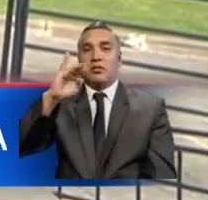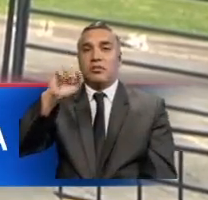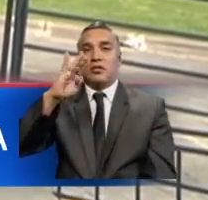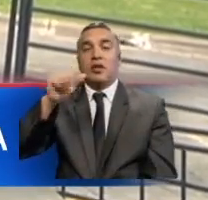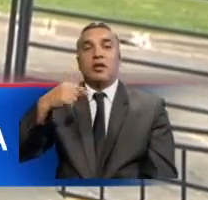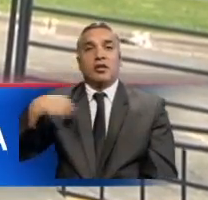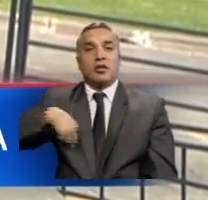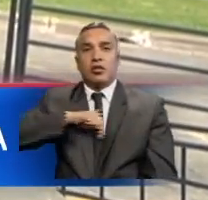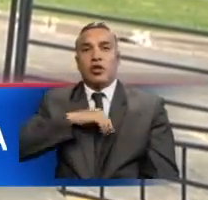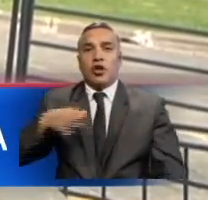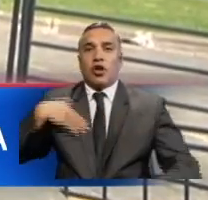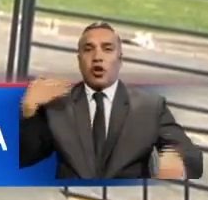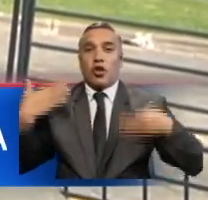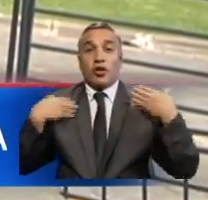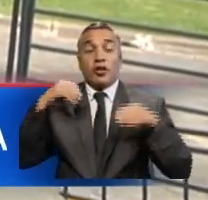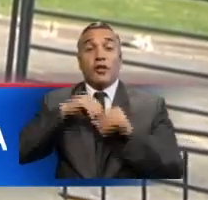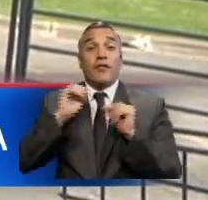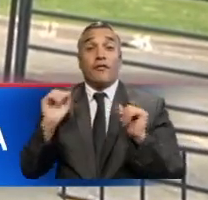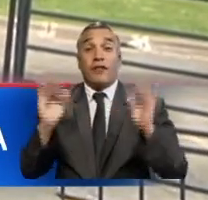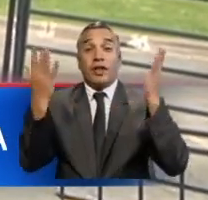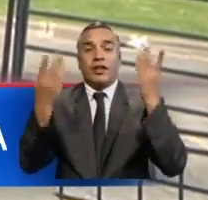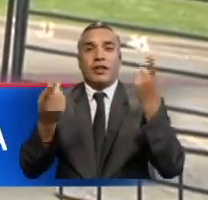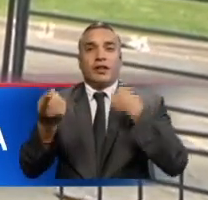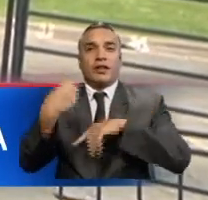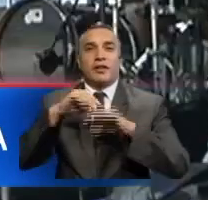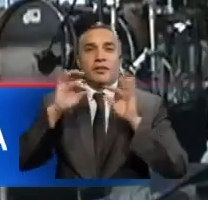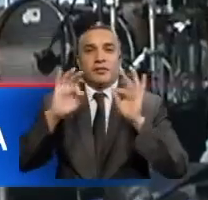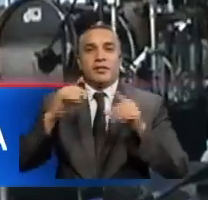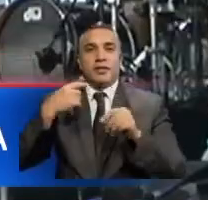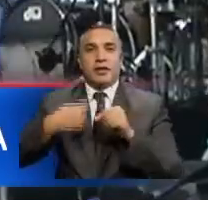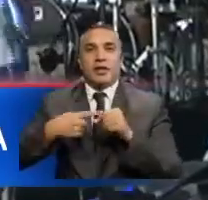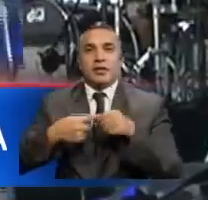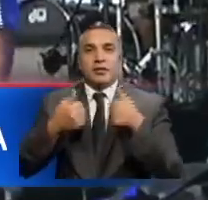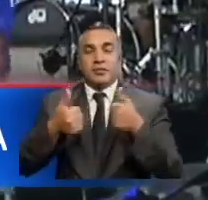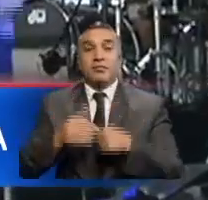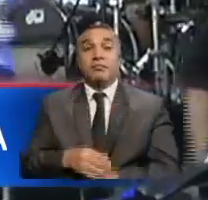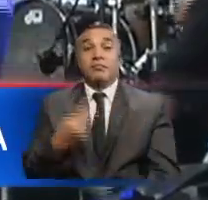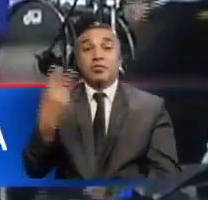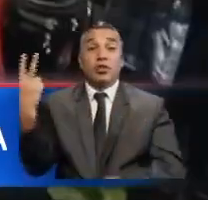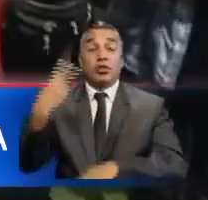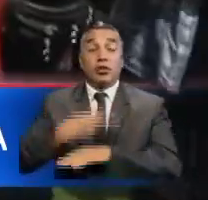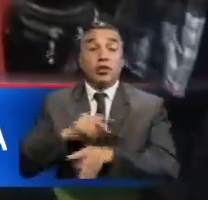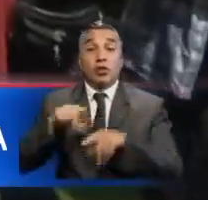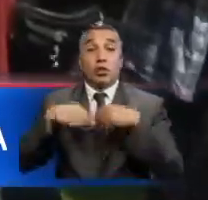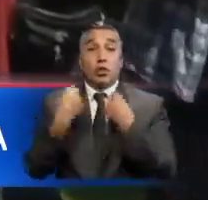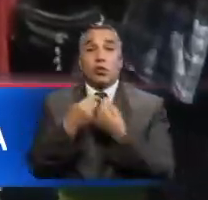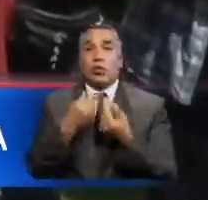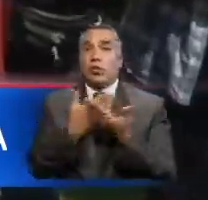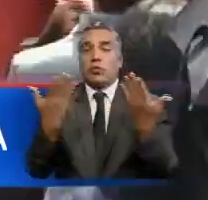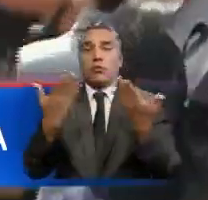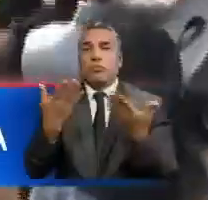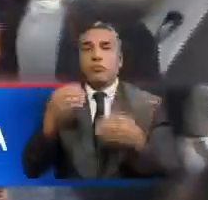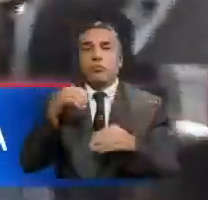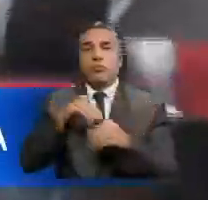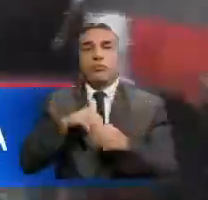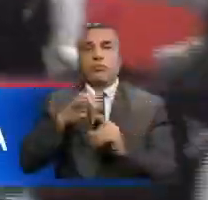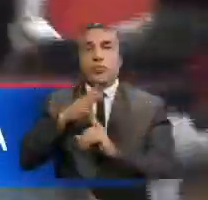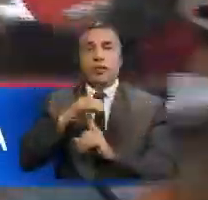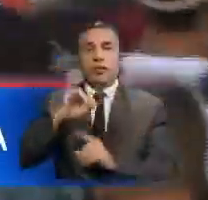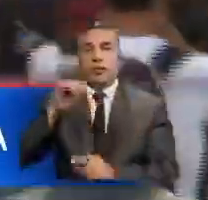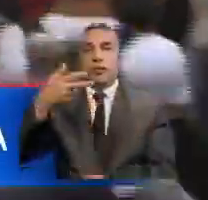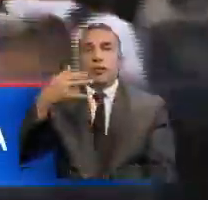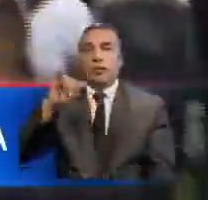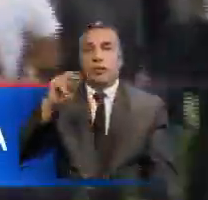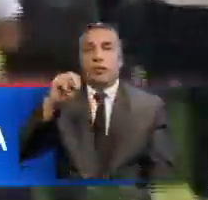espacio y que este festival vuelva a las fiestas de Quito. Durante dos días, bandas nacionales y extranjeras se presentaron en el Parque